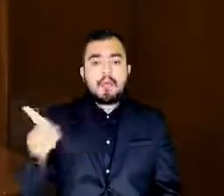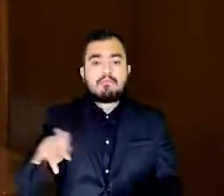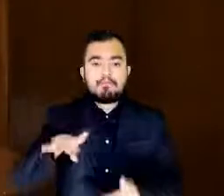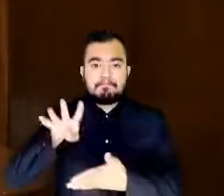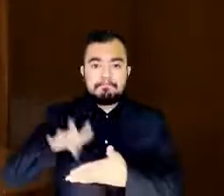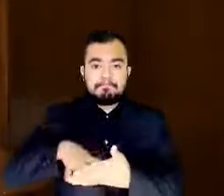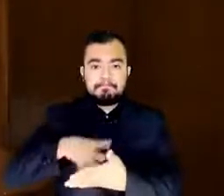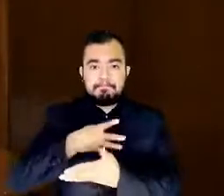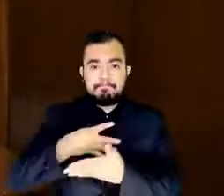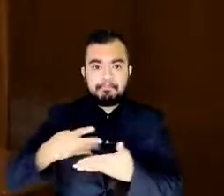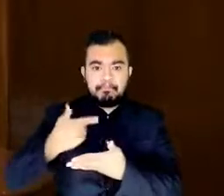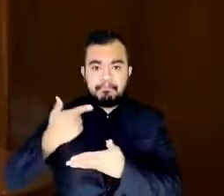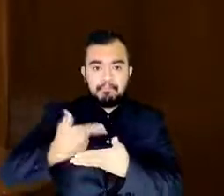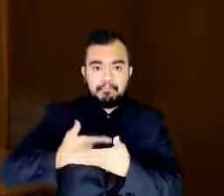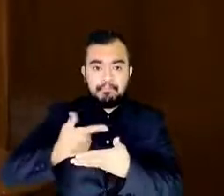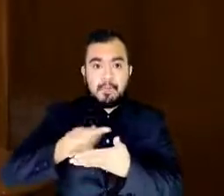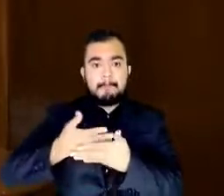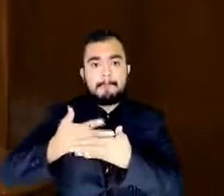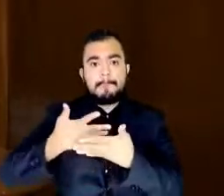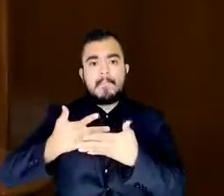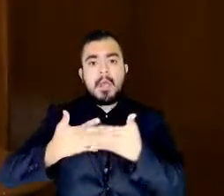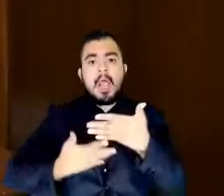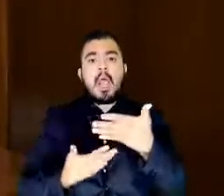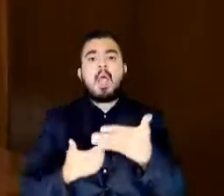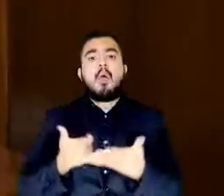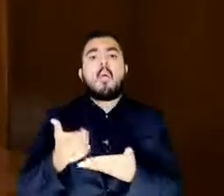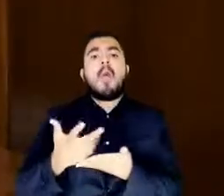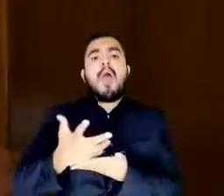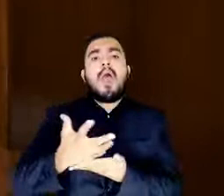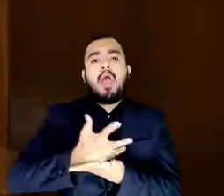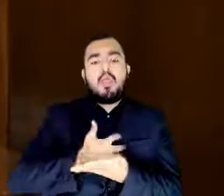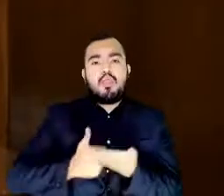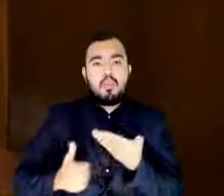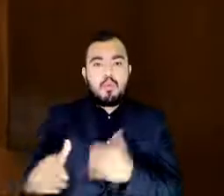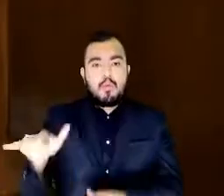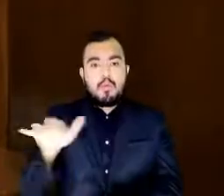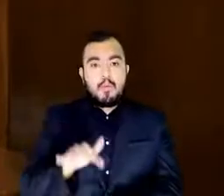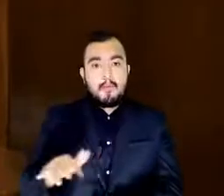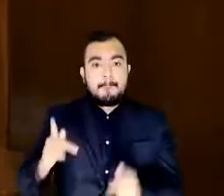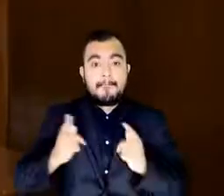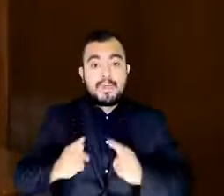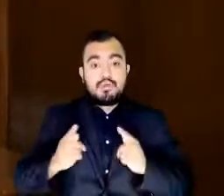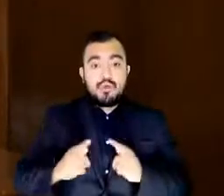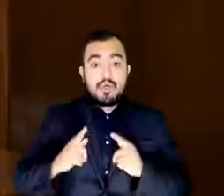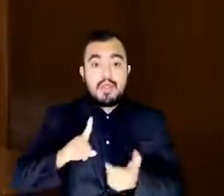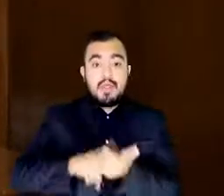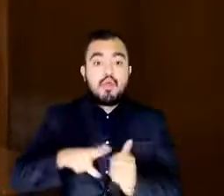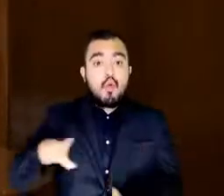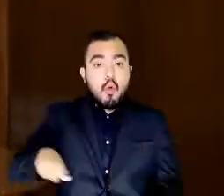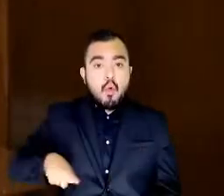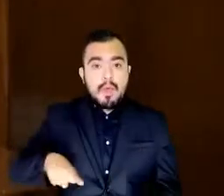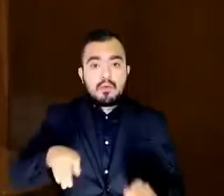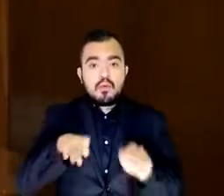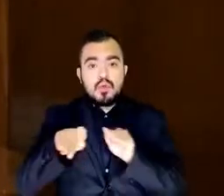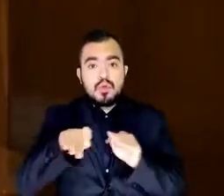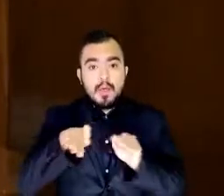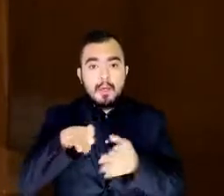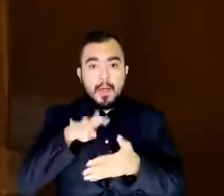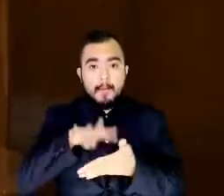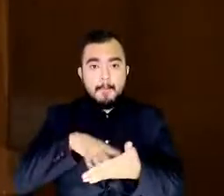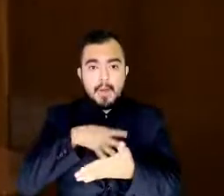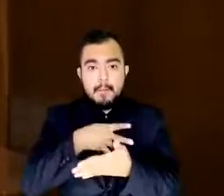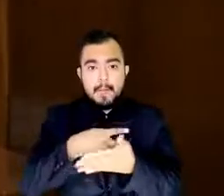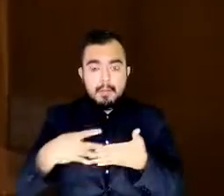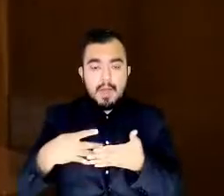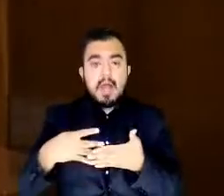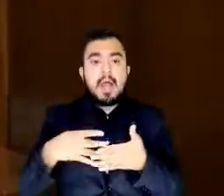puesto que desglosa las percepciones de las y los servidores públicos en cada rango y área de trabajo,